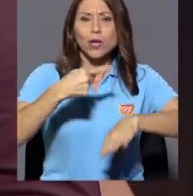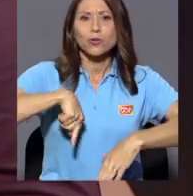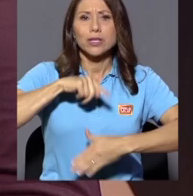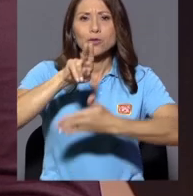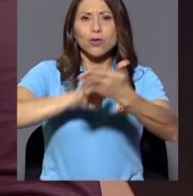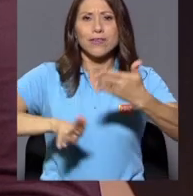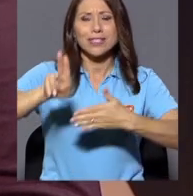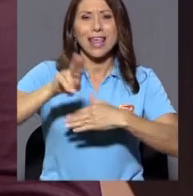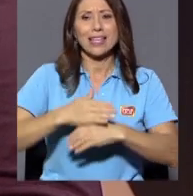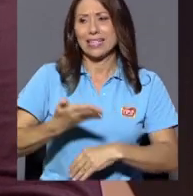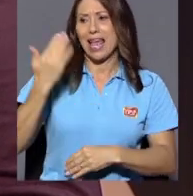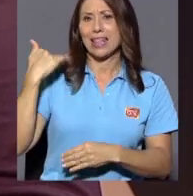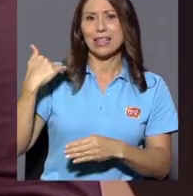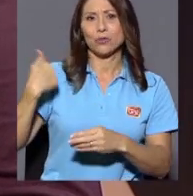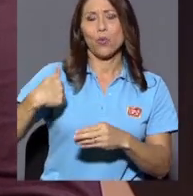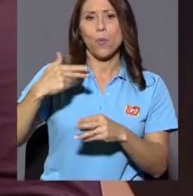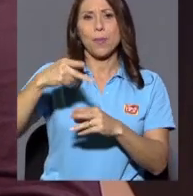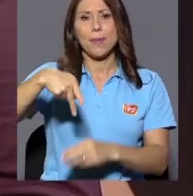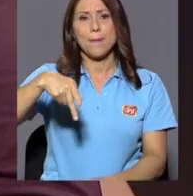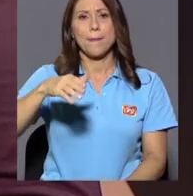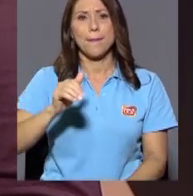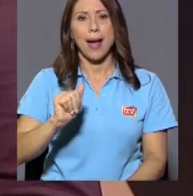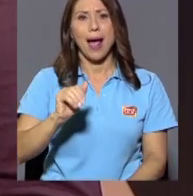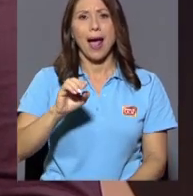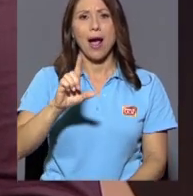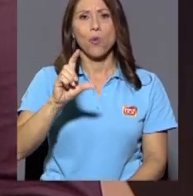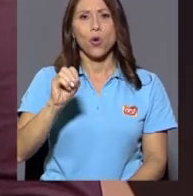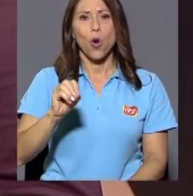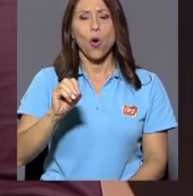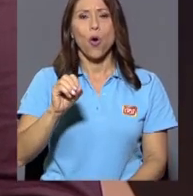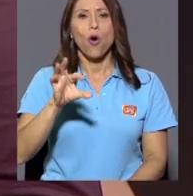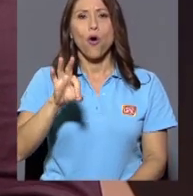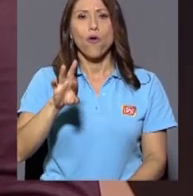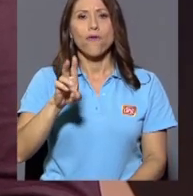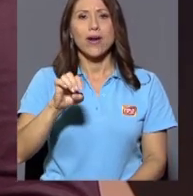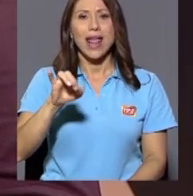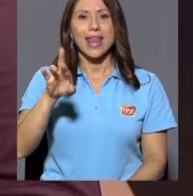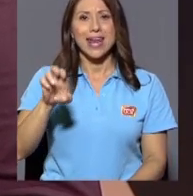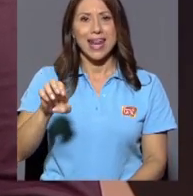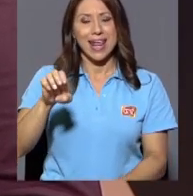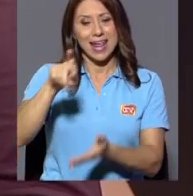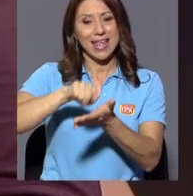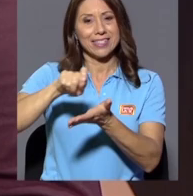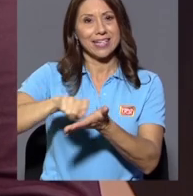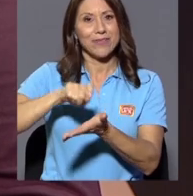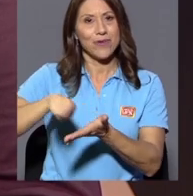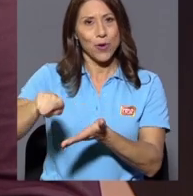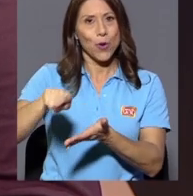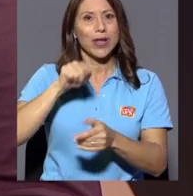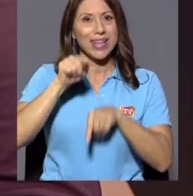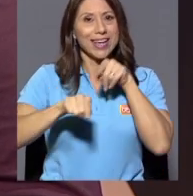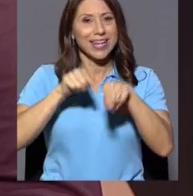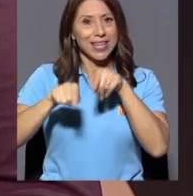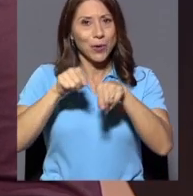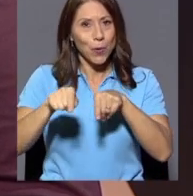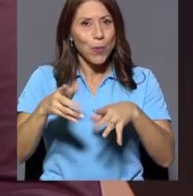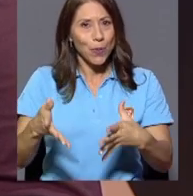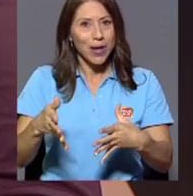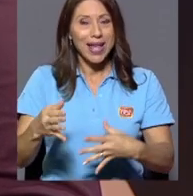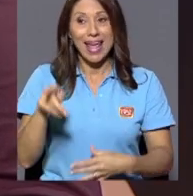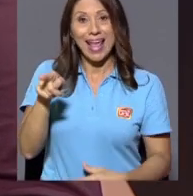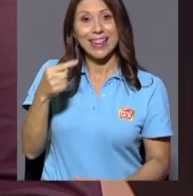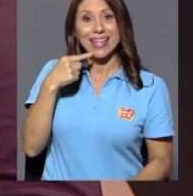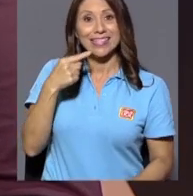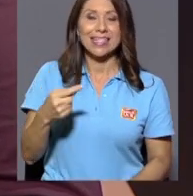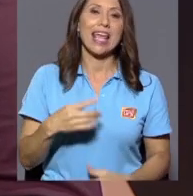aquello que don paulo freire en algún momento escribió y criticó no decía